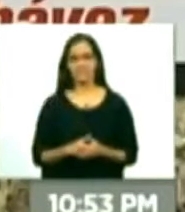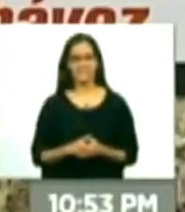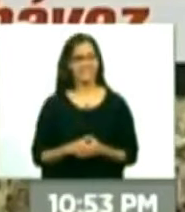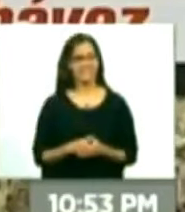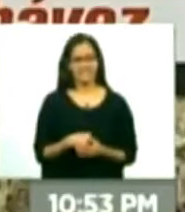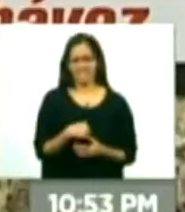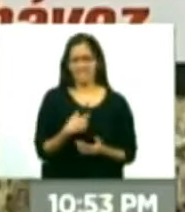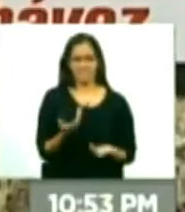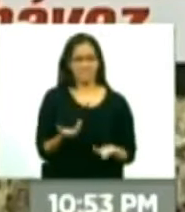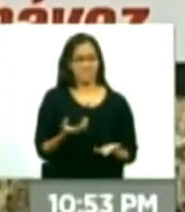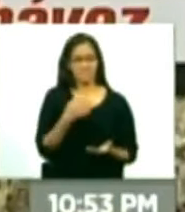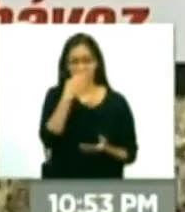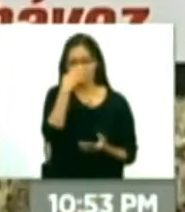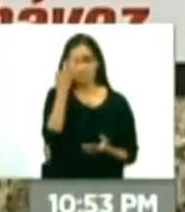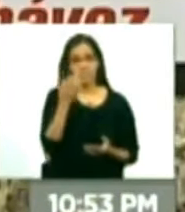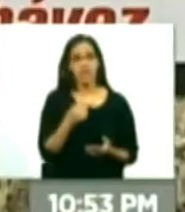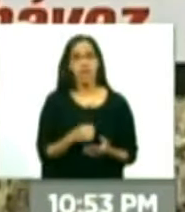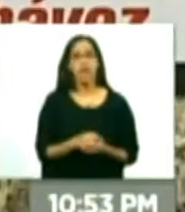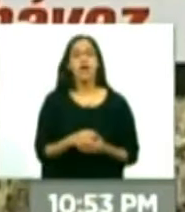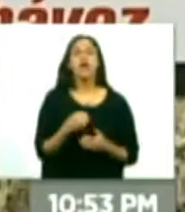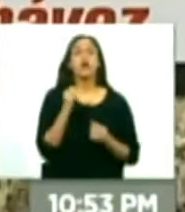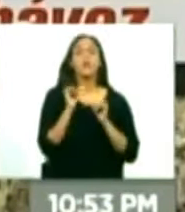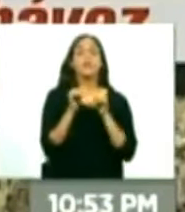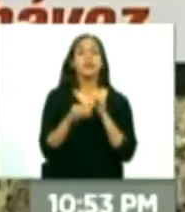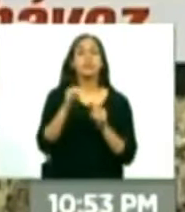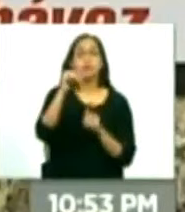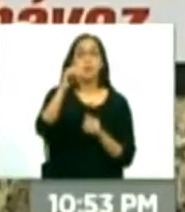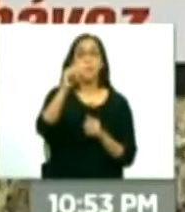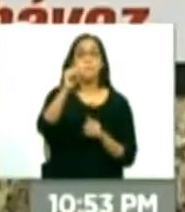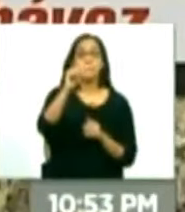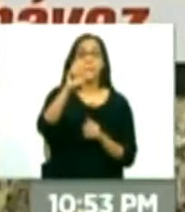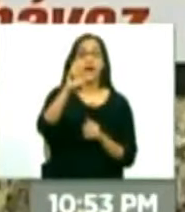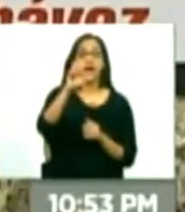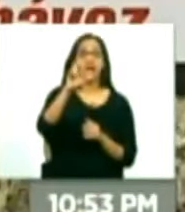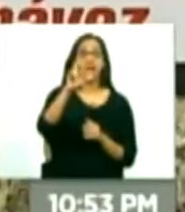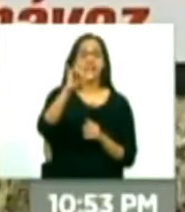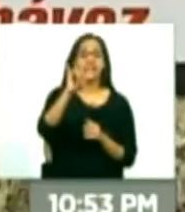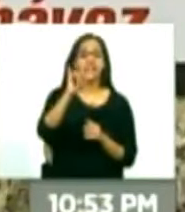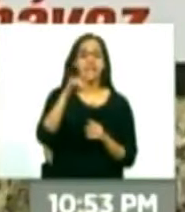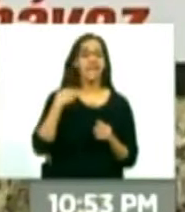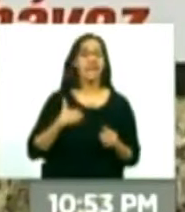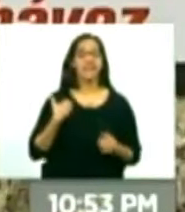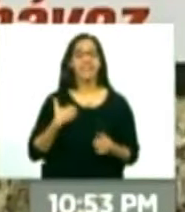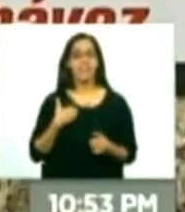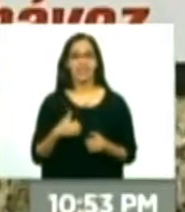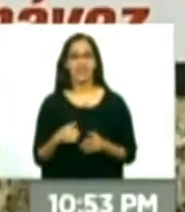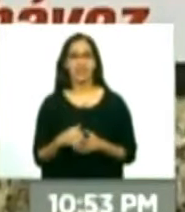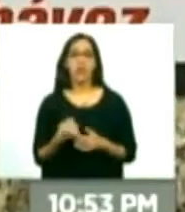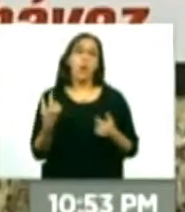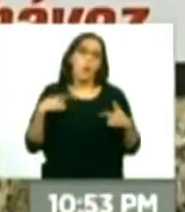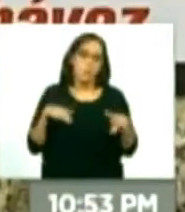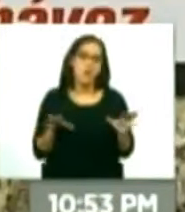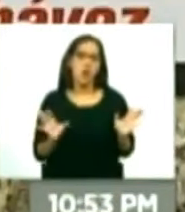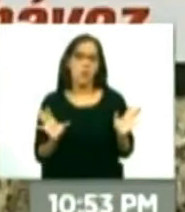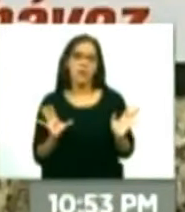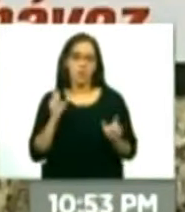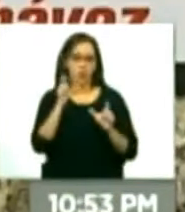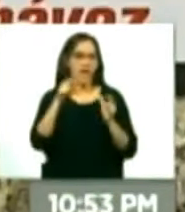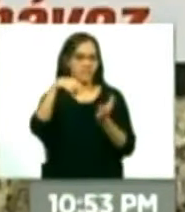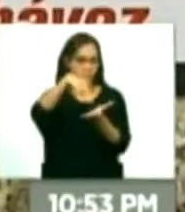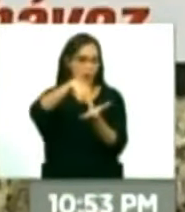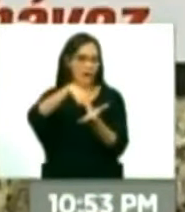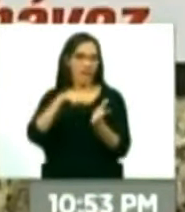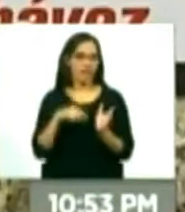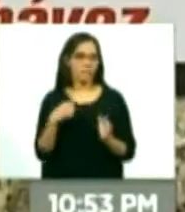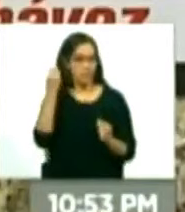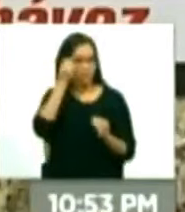chimbo. Lo mismo hizo Macri en Argentina. Por lo menos Macri puso una gente de pie para